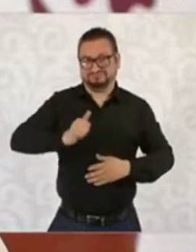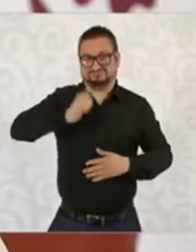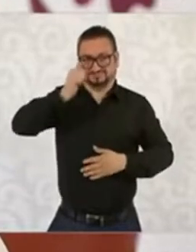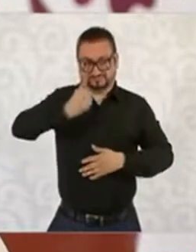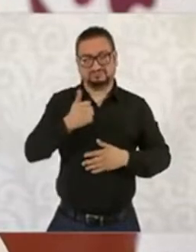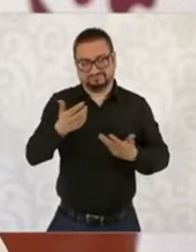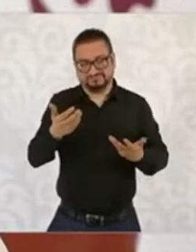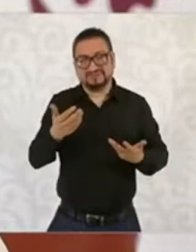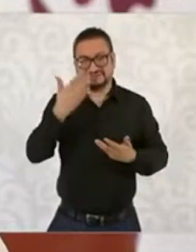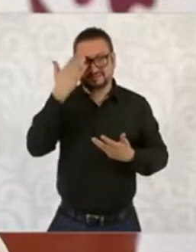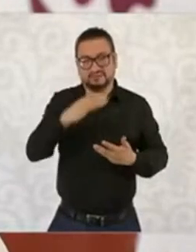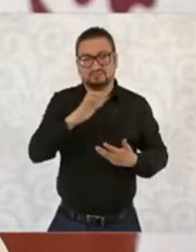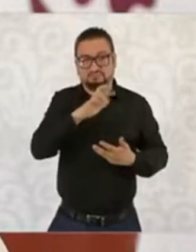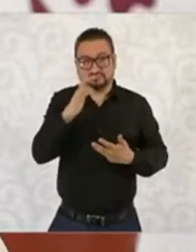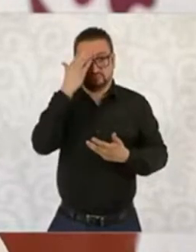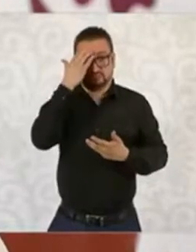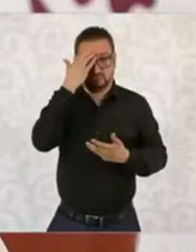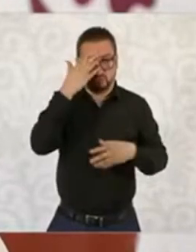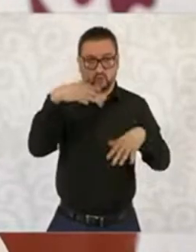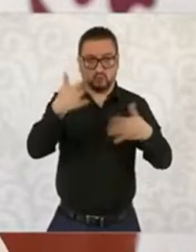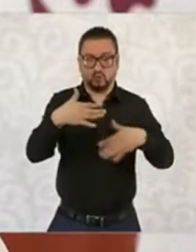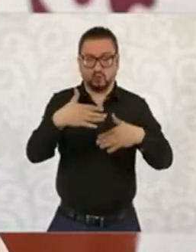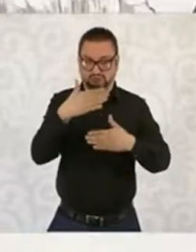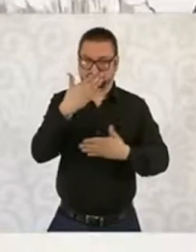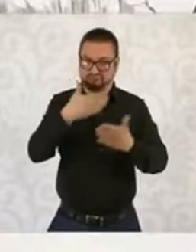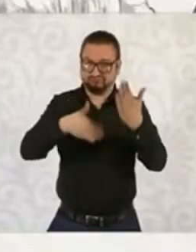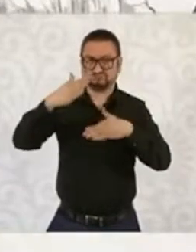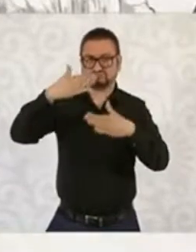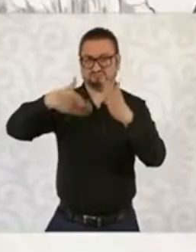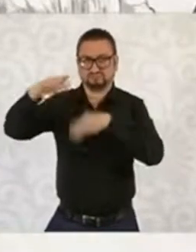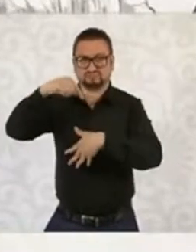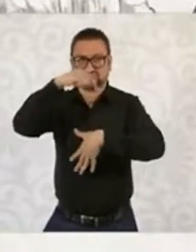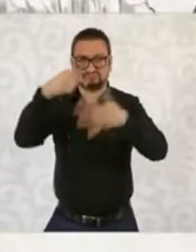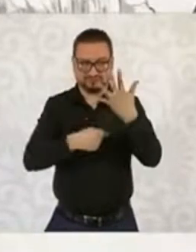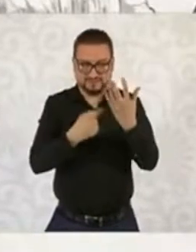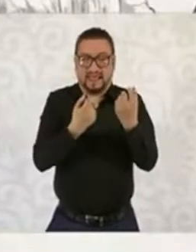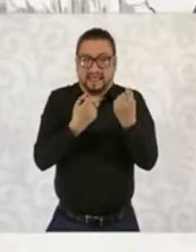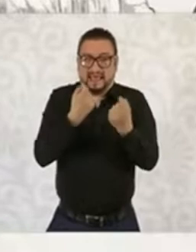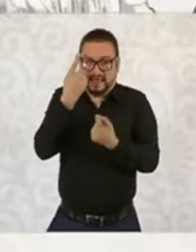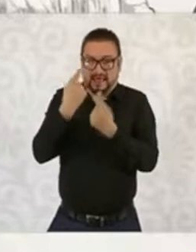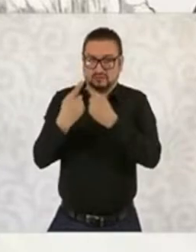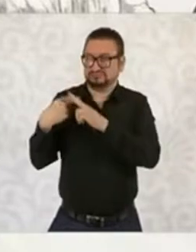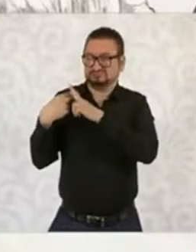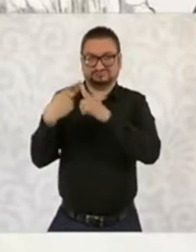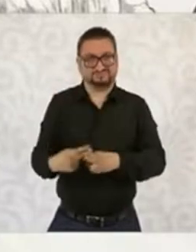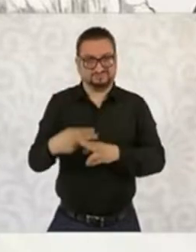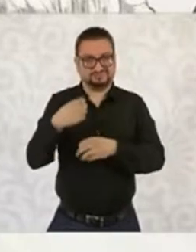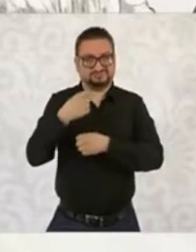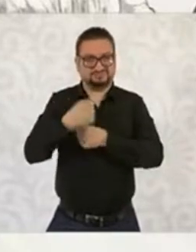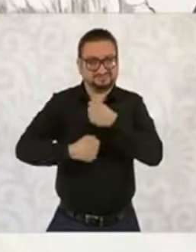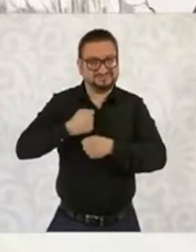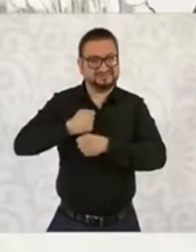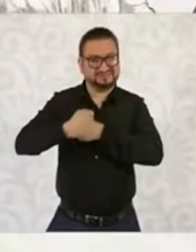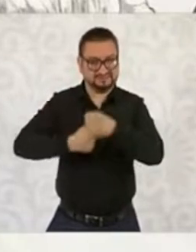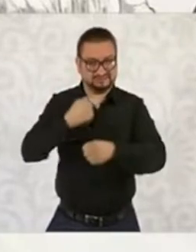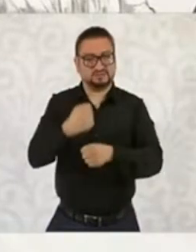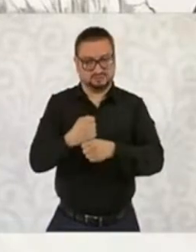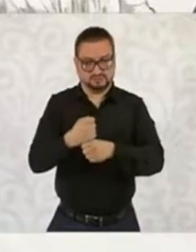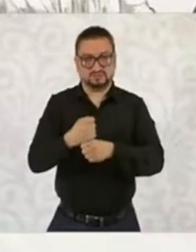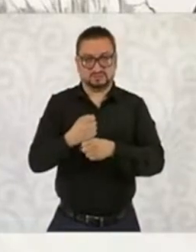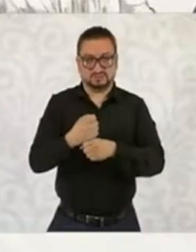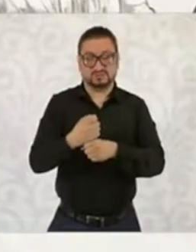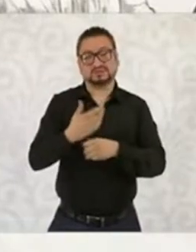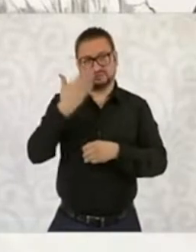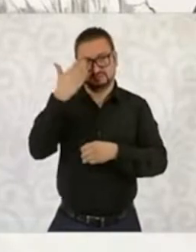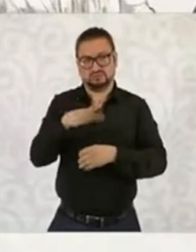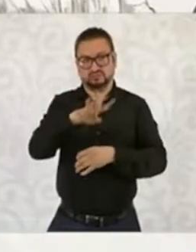destacar algunos de los logros, porque tenemos que decirlo, en los últimos años, tanto en el primer piso